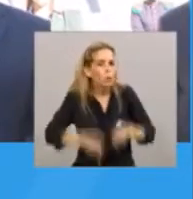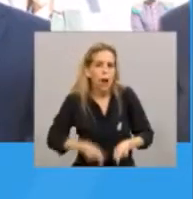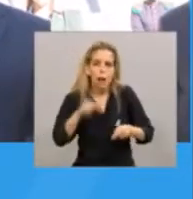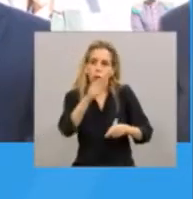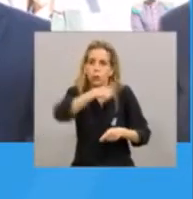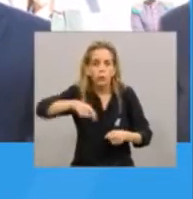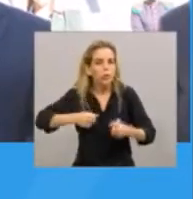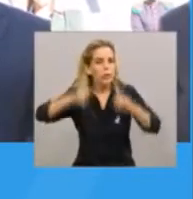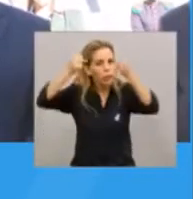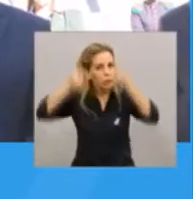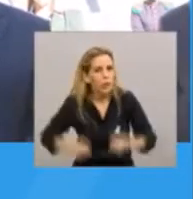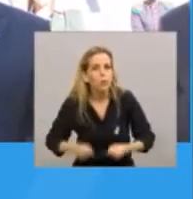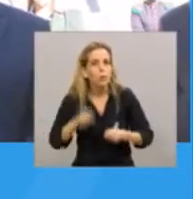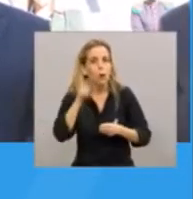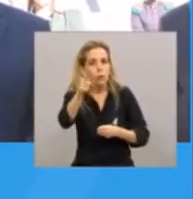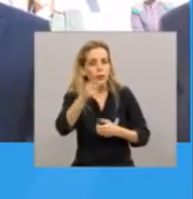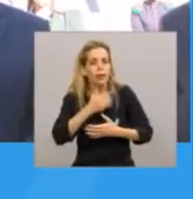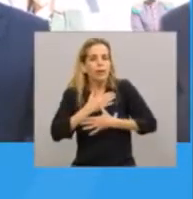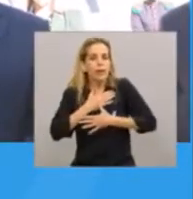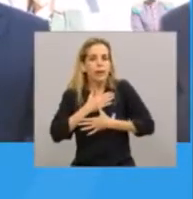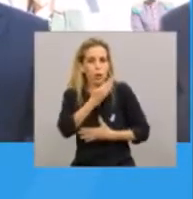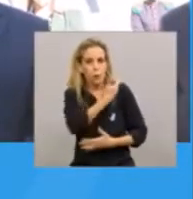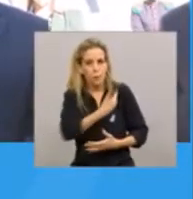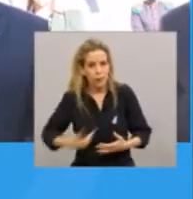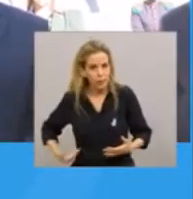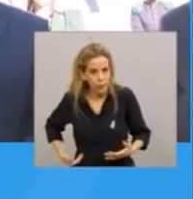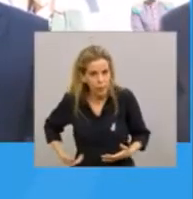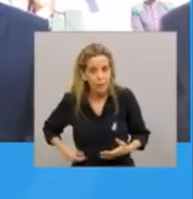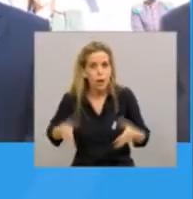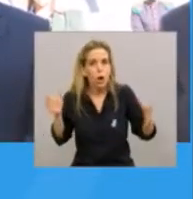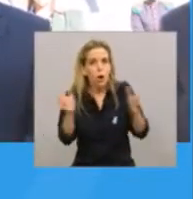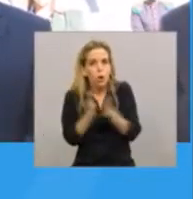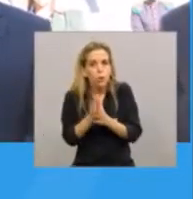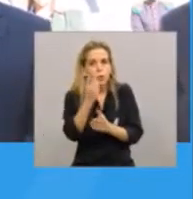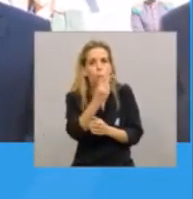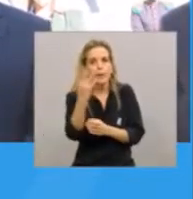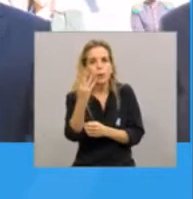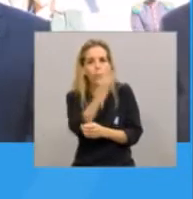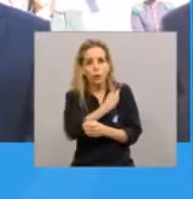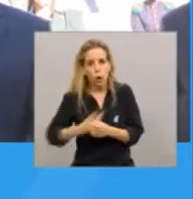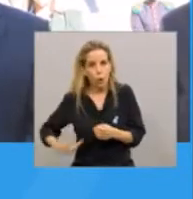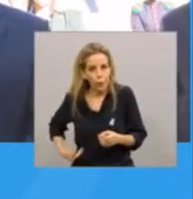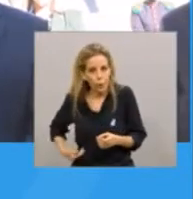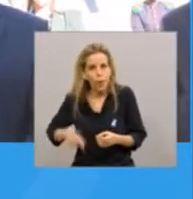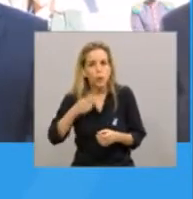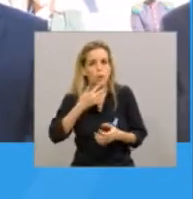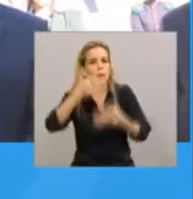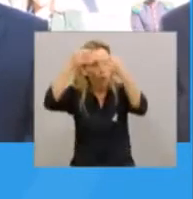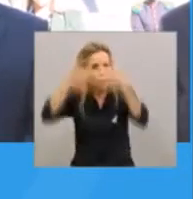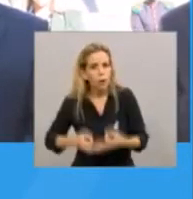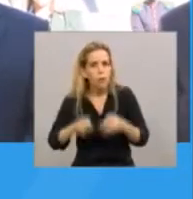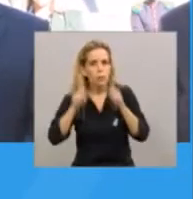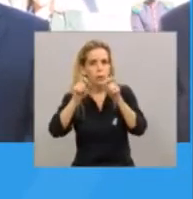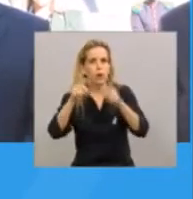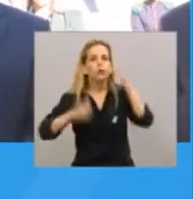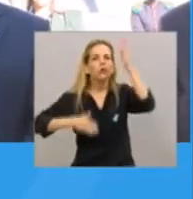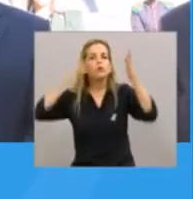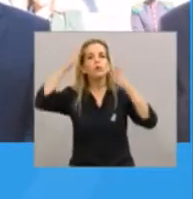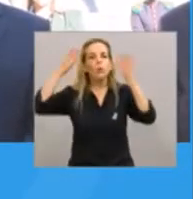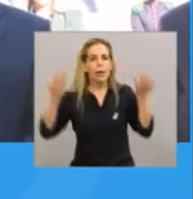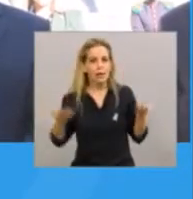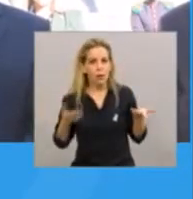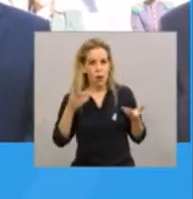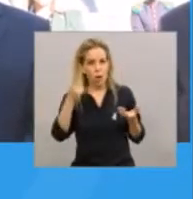duda usted querido presidente con los 24 gobernadores va a cumplir su sueño va a